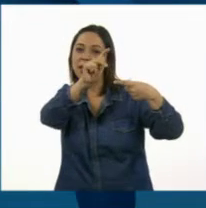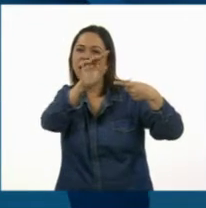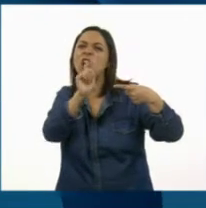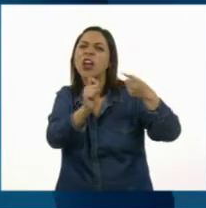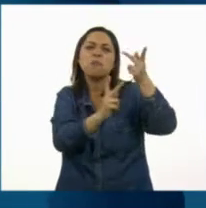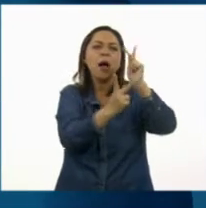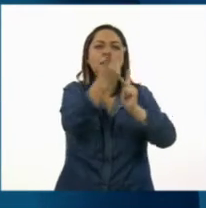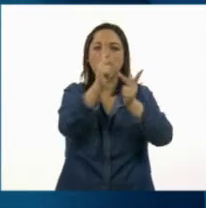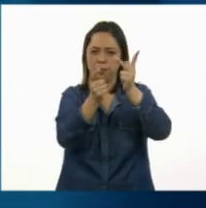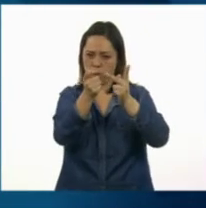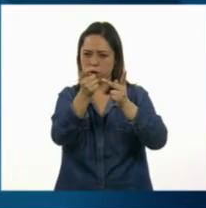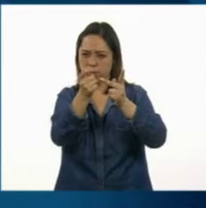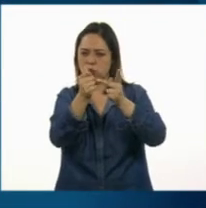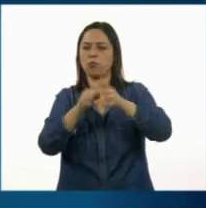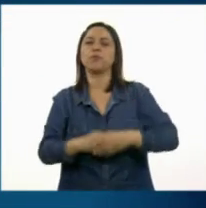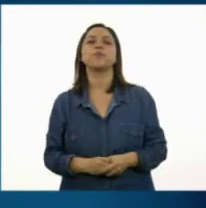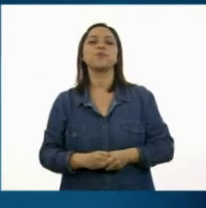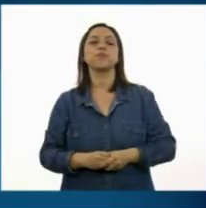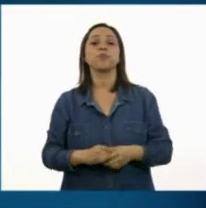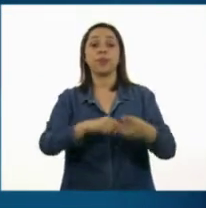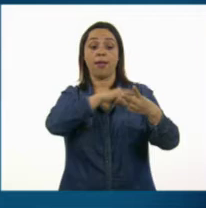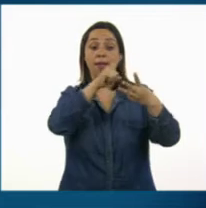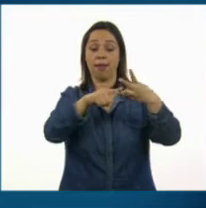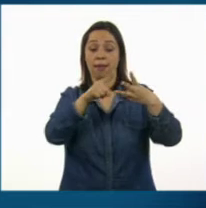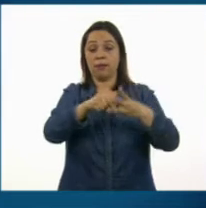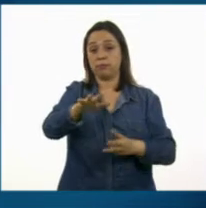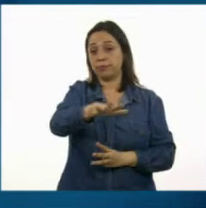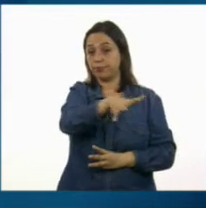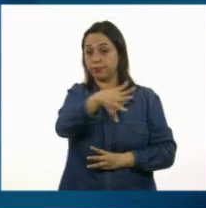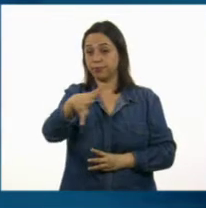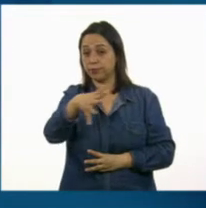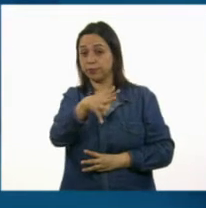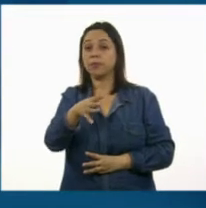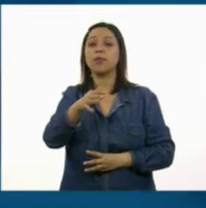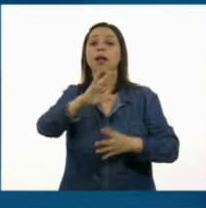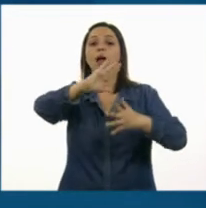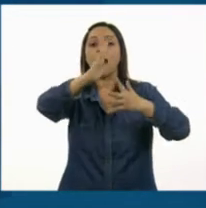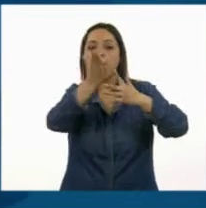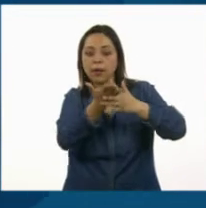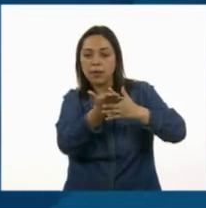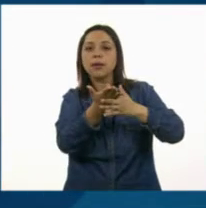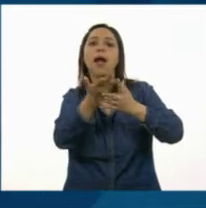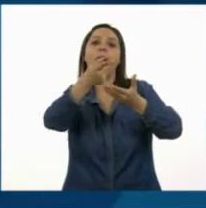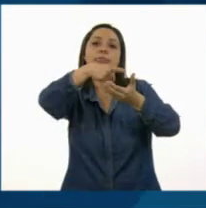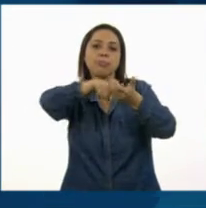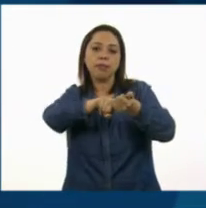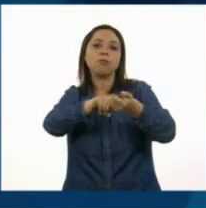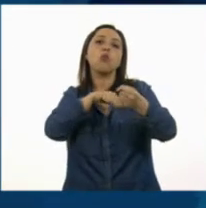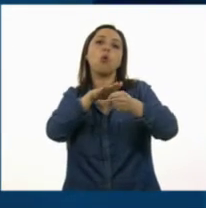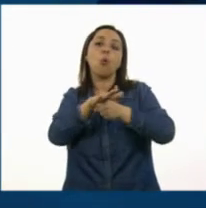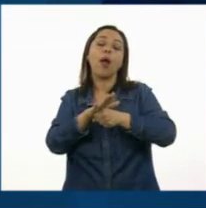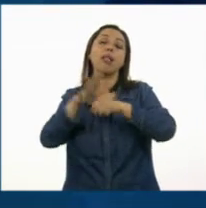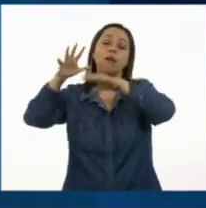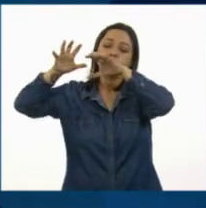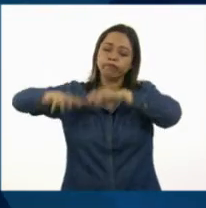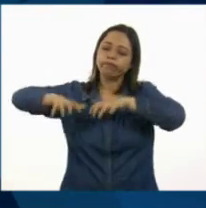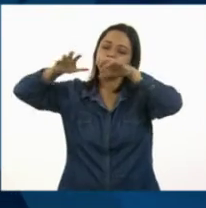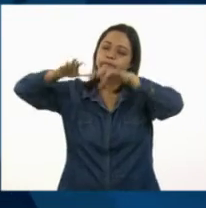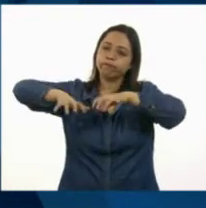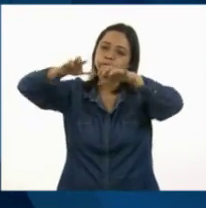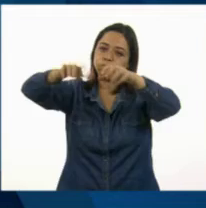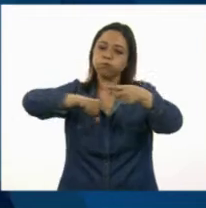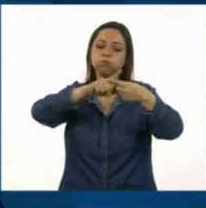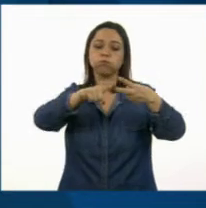Observen, el templado se divide en templado con lluvias todo el año y templado con lluvias en